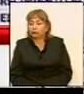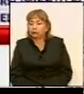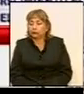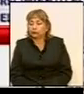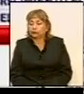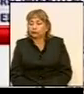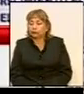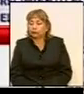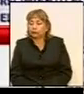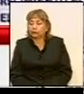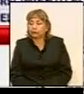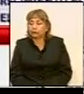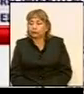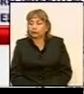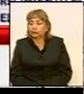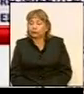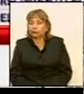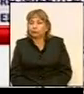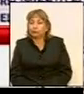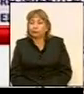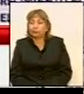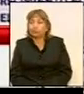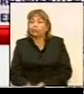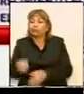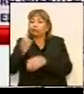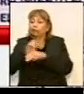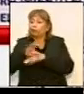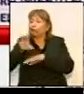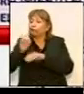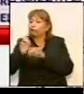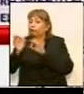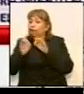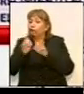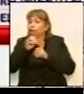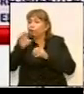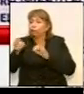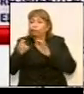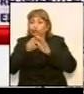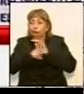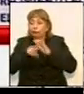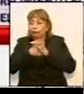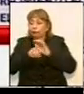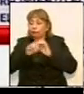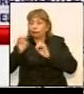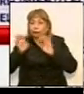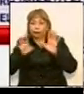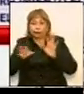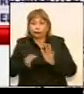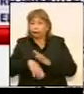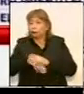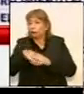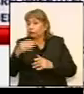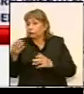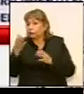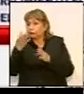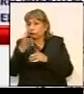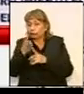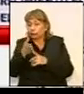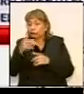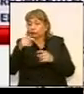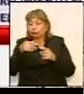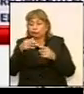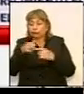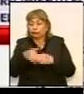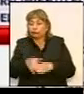Ok, muy brevemente, efecto multiplicador de la minería. En la minería hemos calculado impactos directos, indirectos e